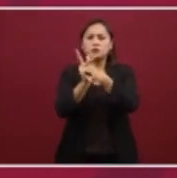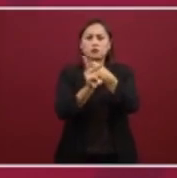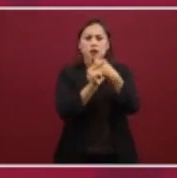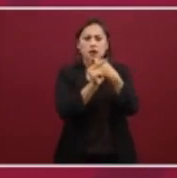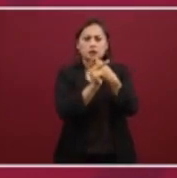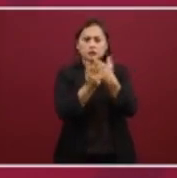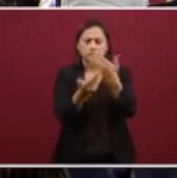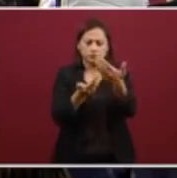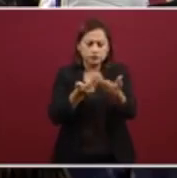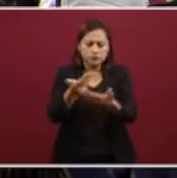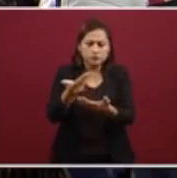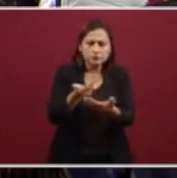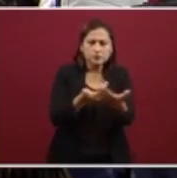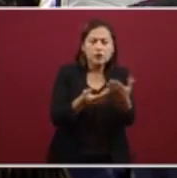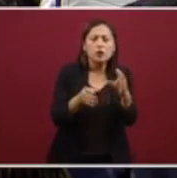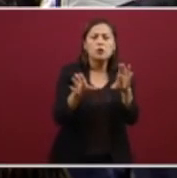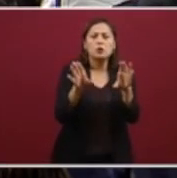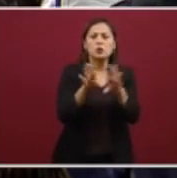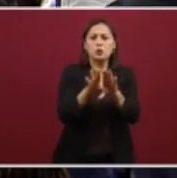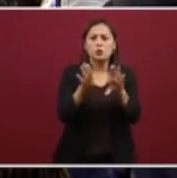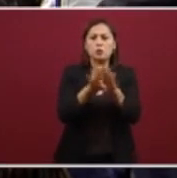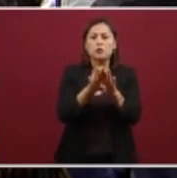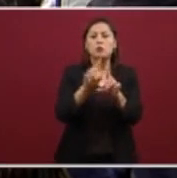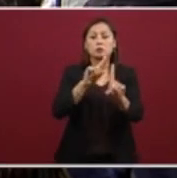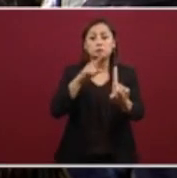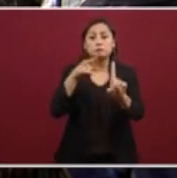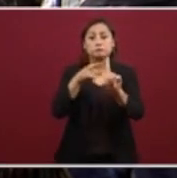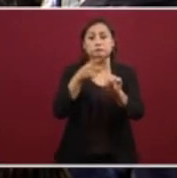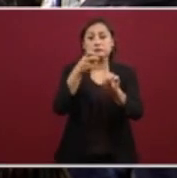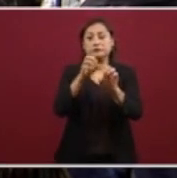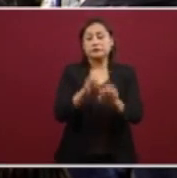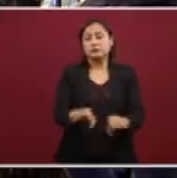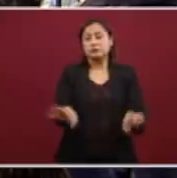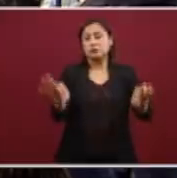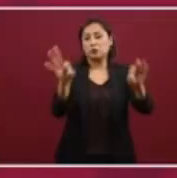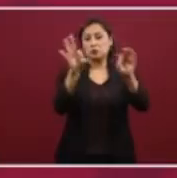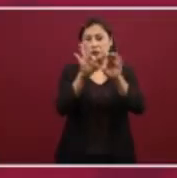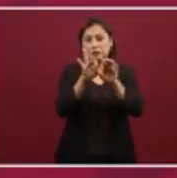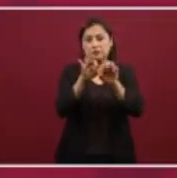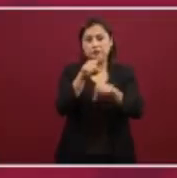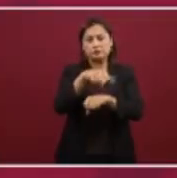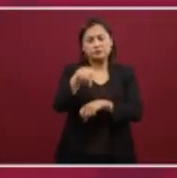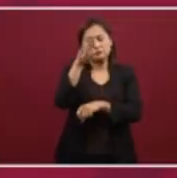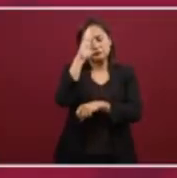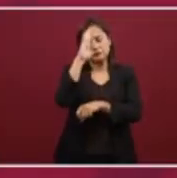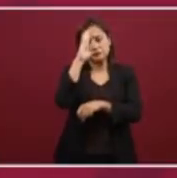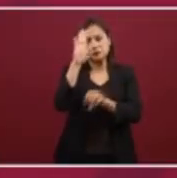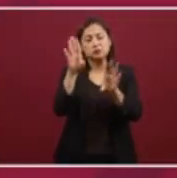la importancia de el fortalecer nuestro mercado interno,